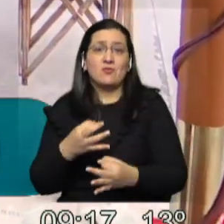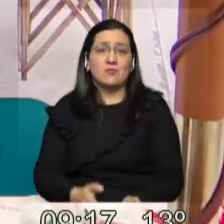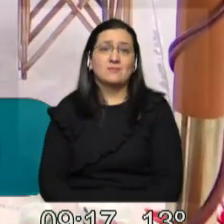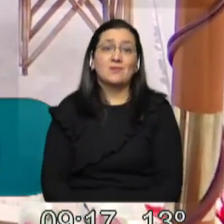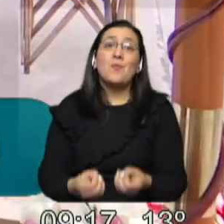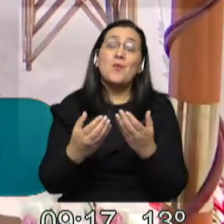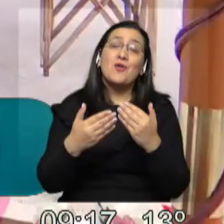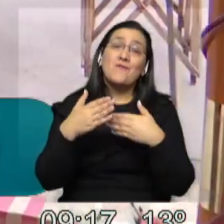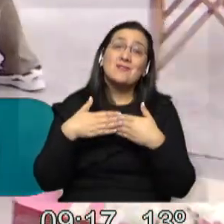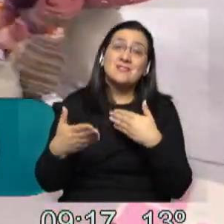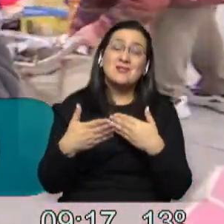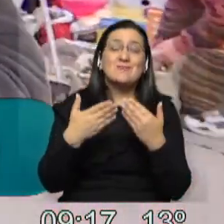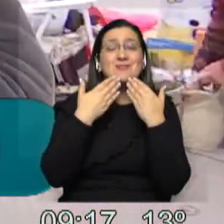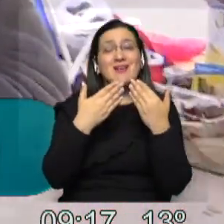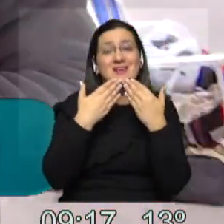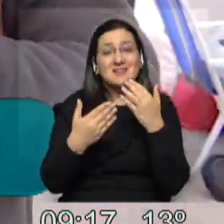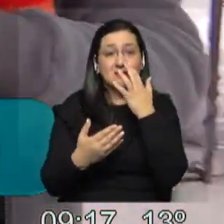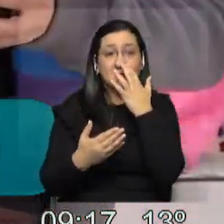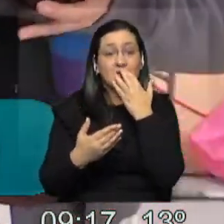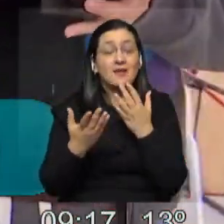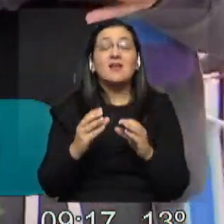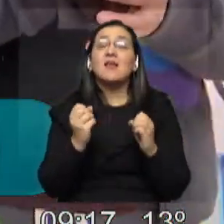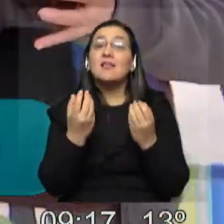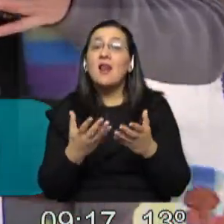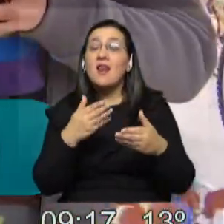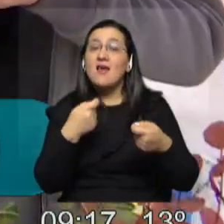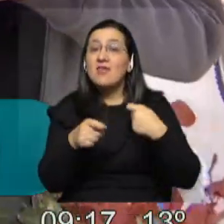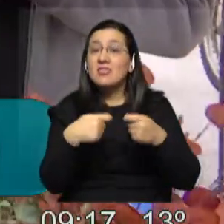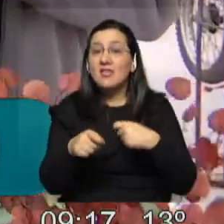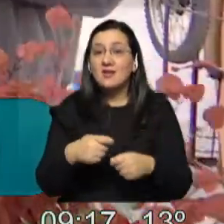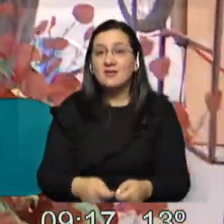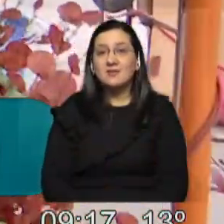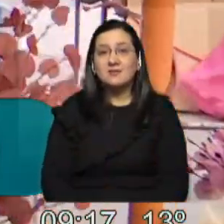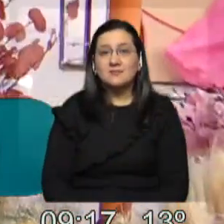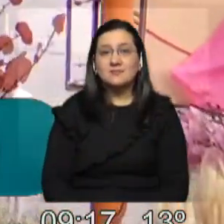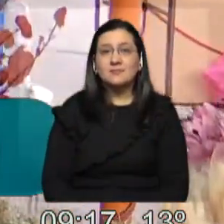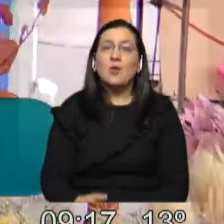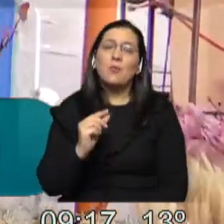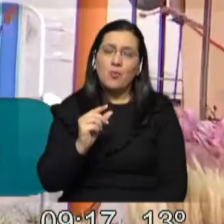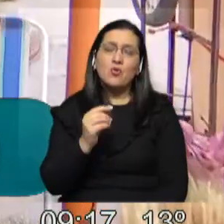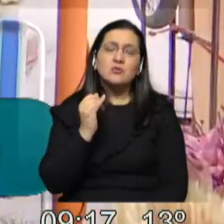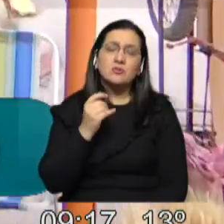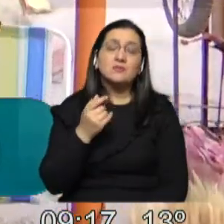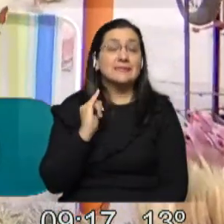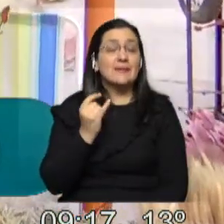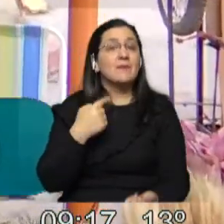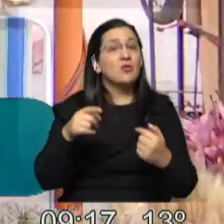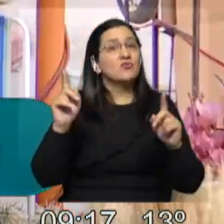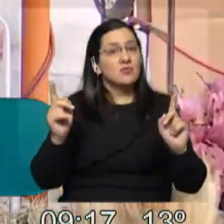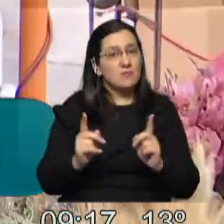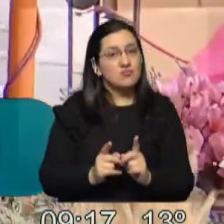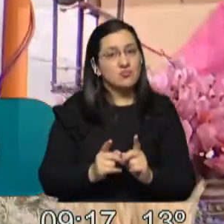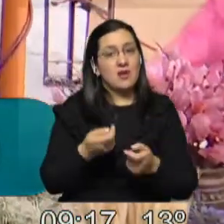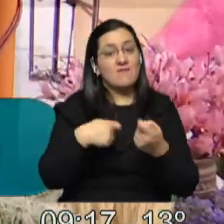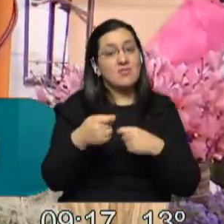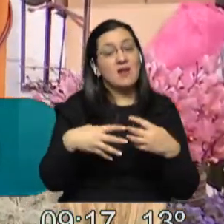Bueno, vecino, vamos arriba. Gracias por el mensaje. ¿Cómo viene la venta? ¿Cómo venimos? ¿Hemos vendido algo? ¿No hemos vendido nada? Algo se vende. Igual ha bajado mucho lo que son las ventas en la